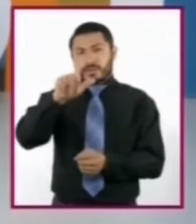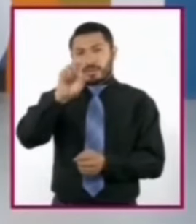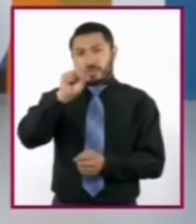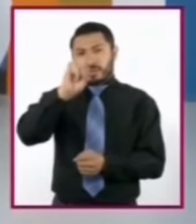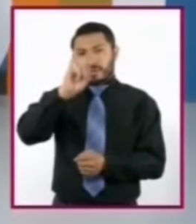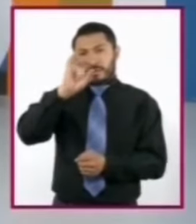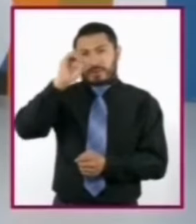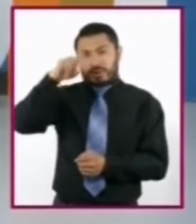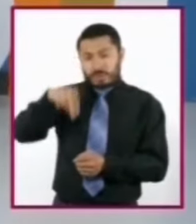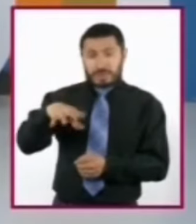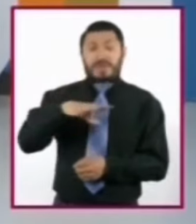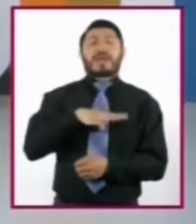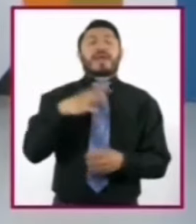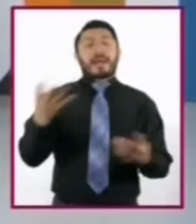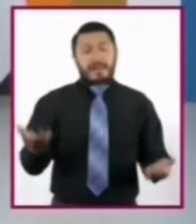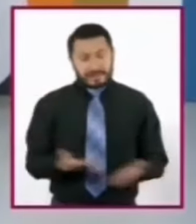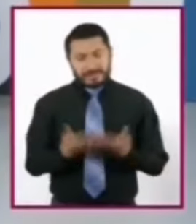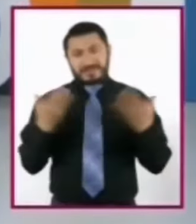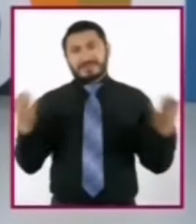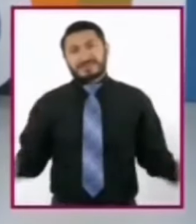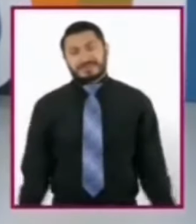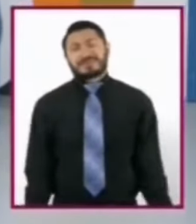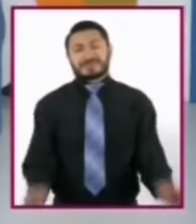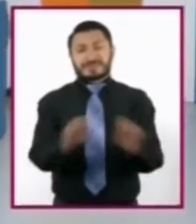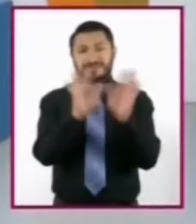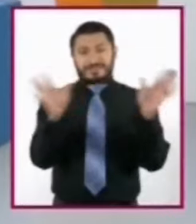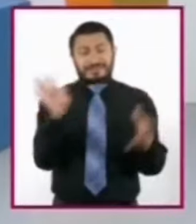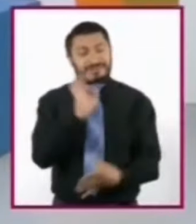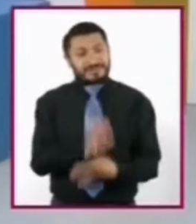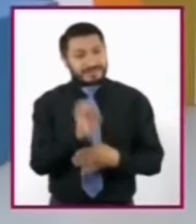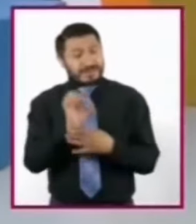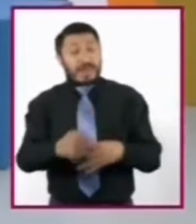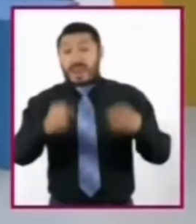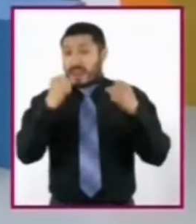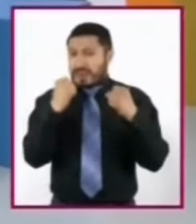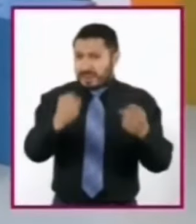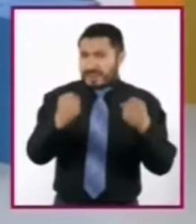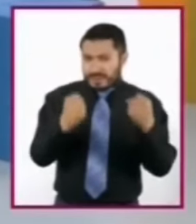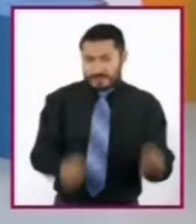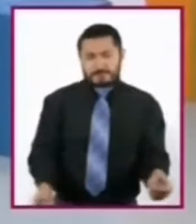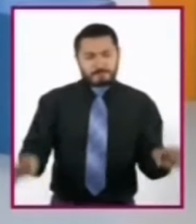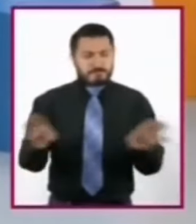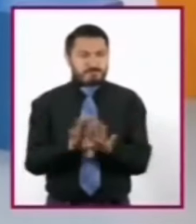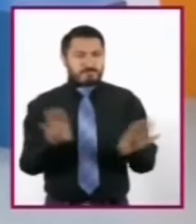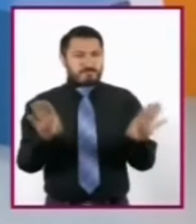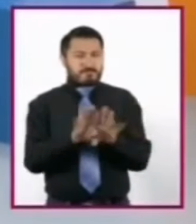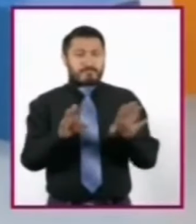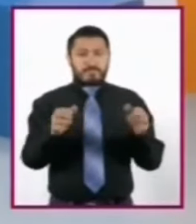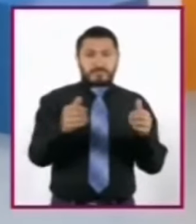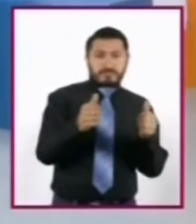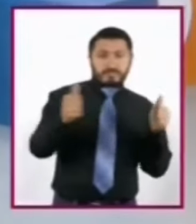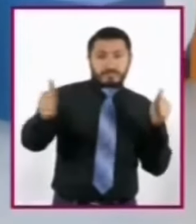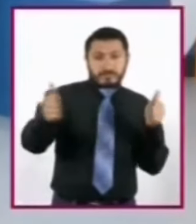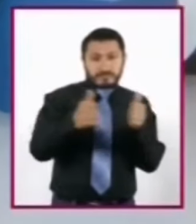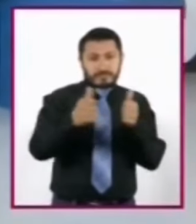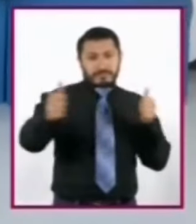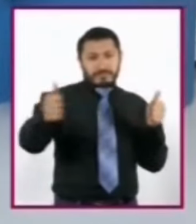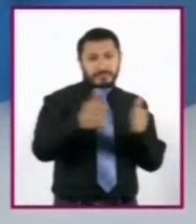está más claro. Entonces, esta fuerza hace que se alejen entre